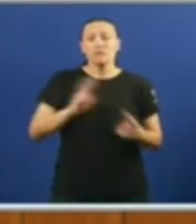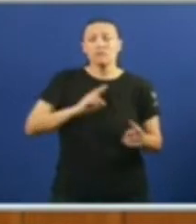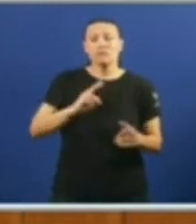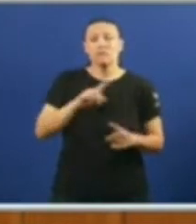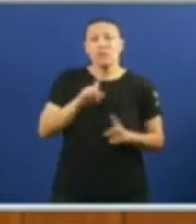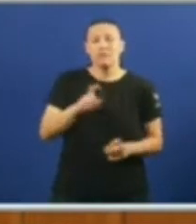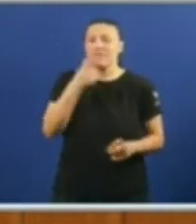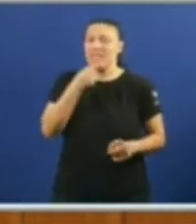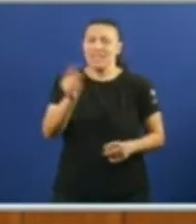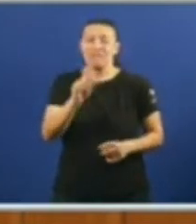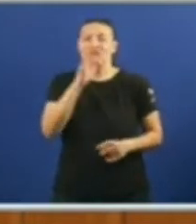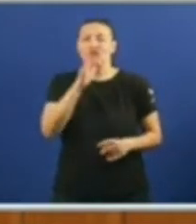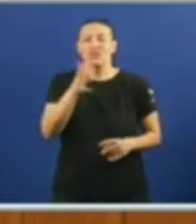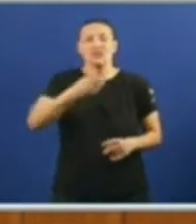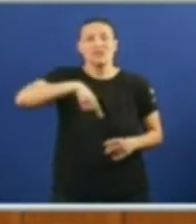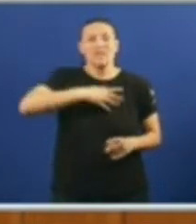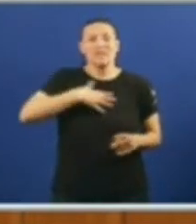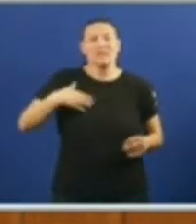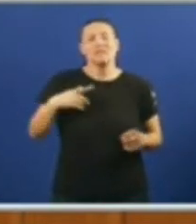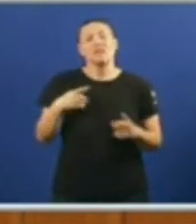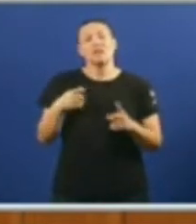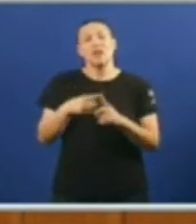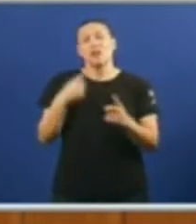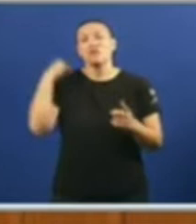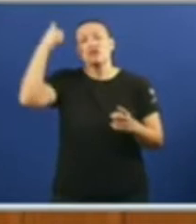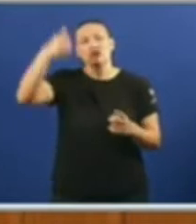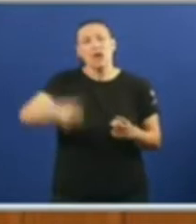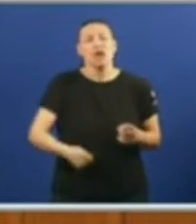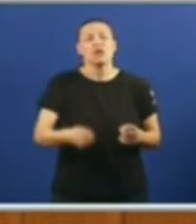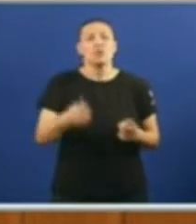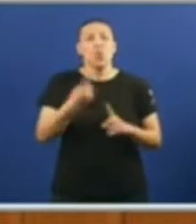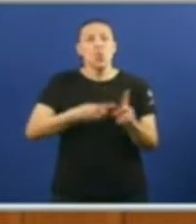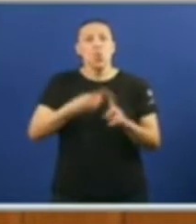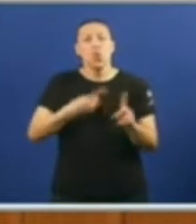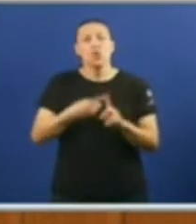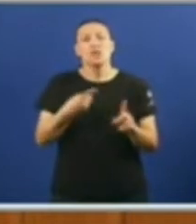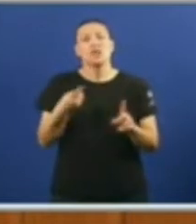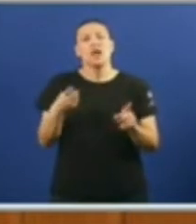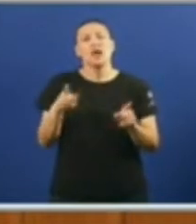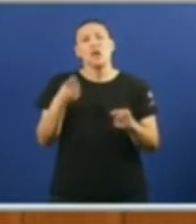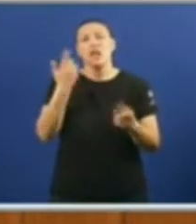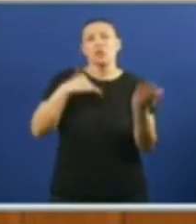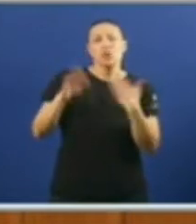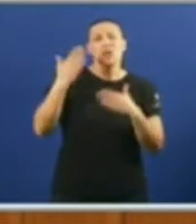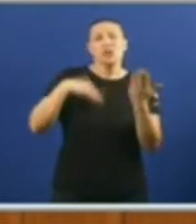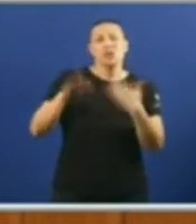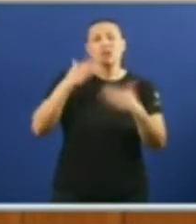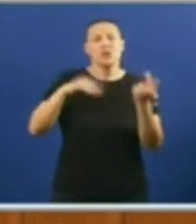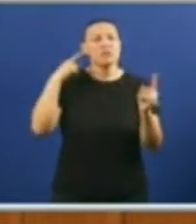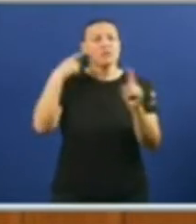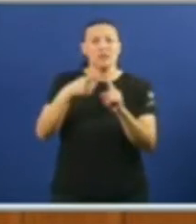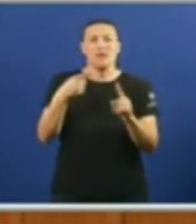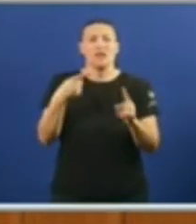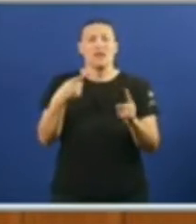sinxelo e por eso o Partido Popular leva durante moito tempo utilizando todo tipo de excusas para